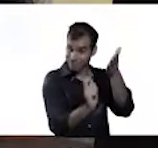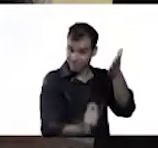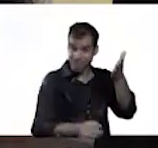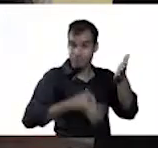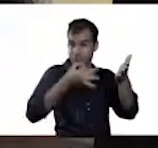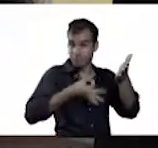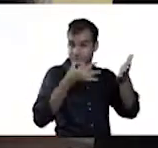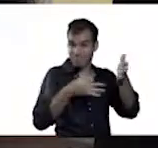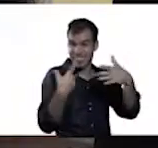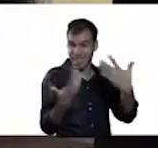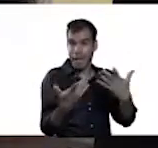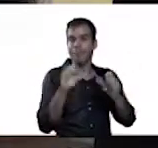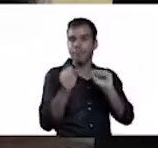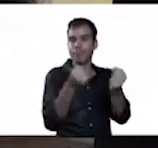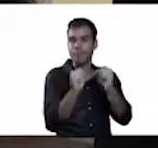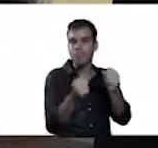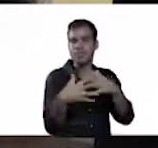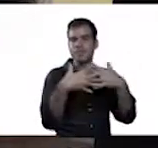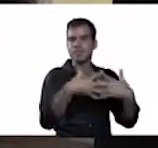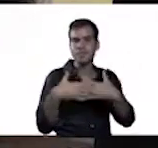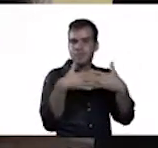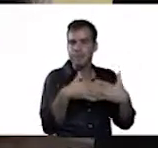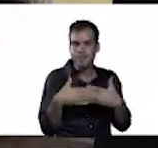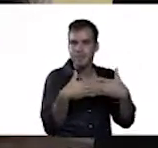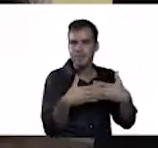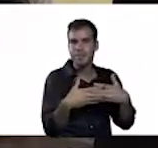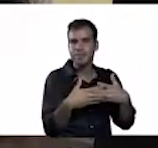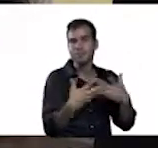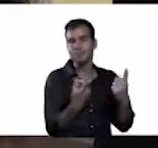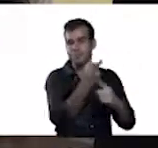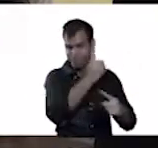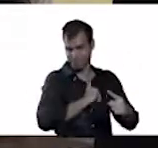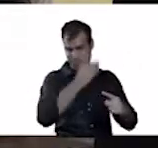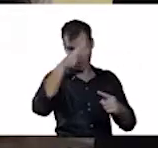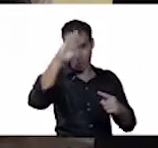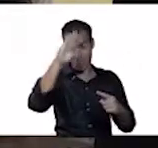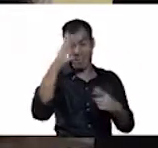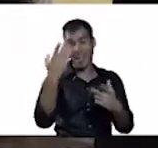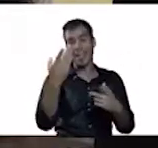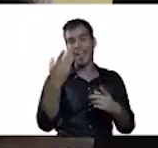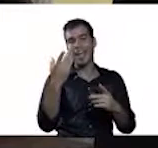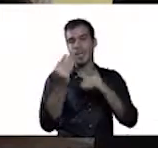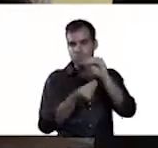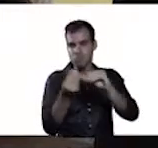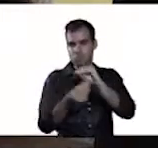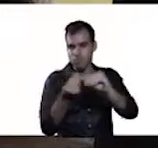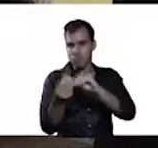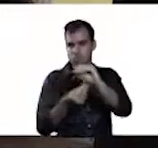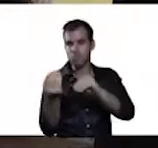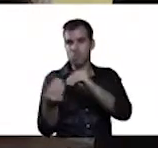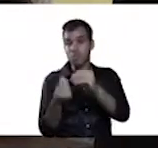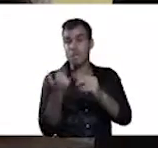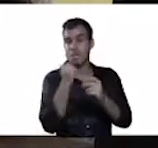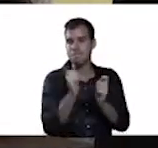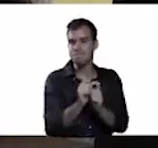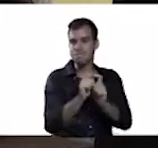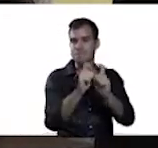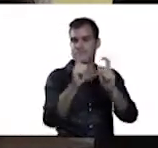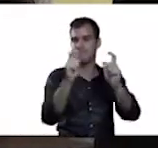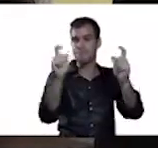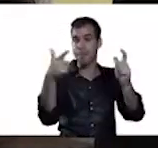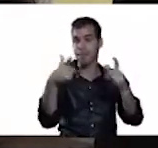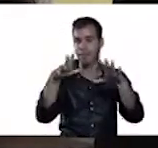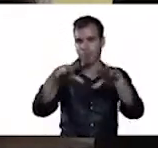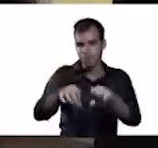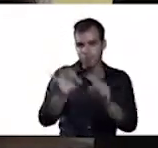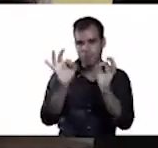Deben ejemplificar la aplicación de nuevos mecanismos de dominación imperialista que perfeccionan los ya existentes y amplían